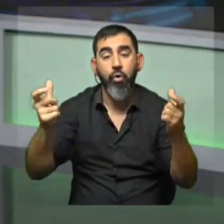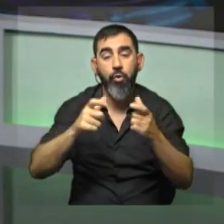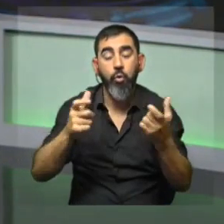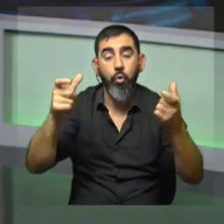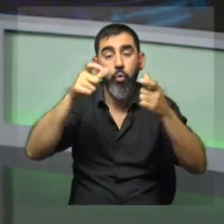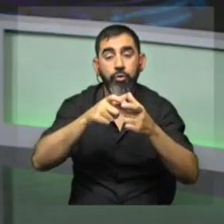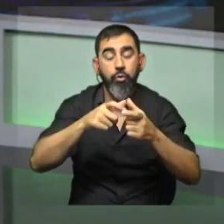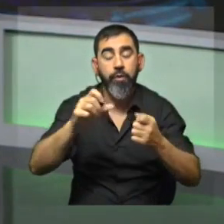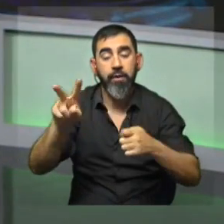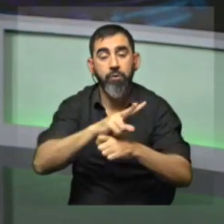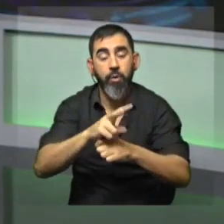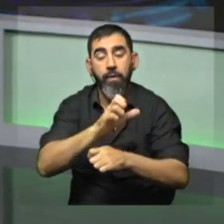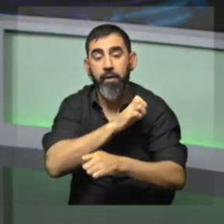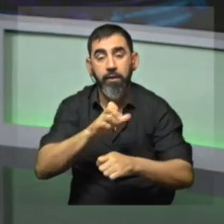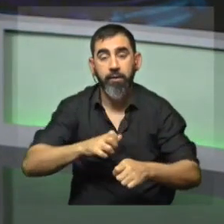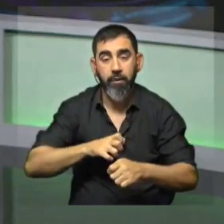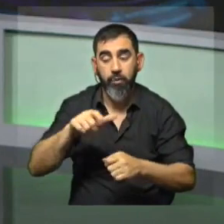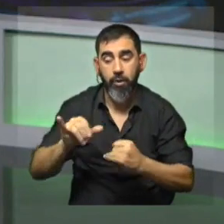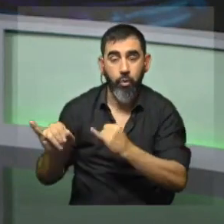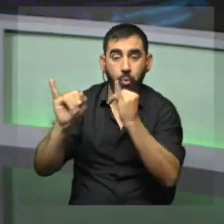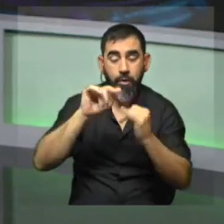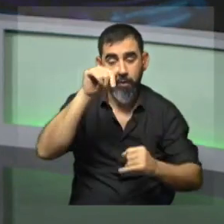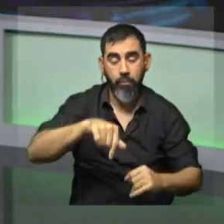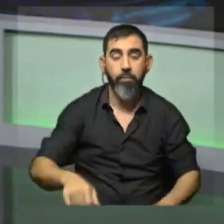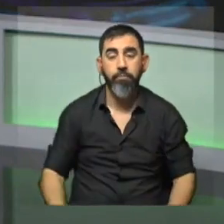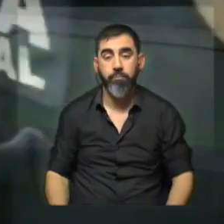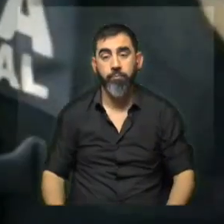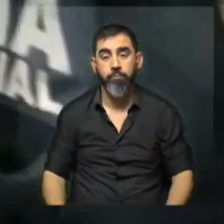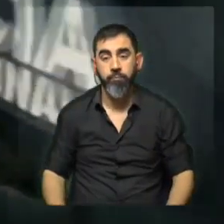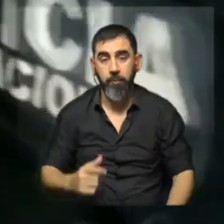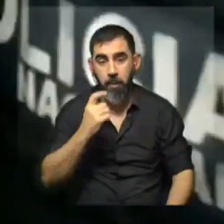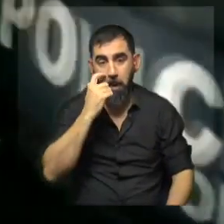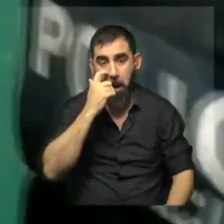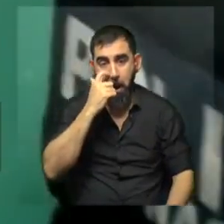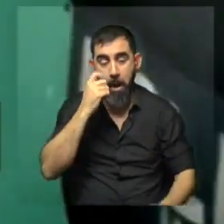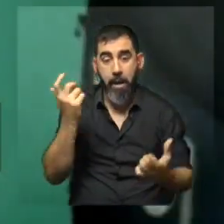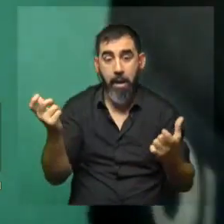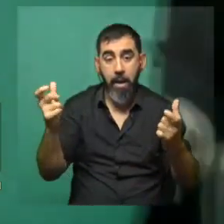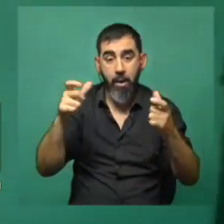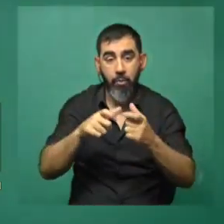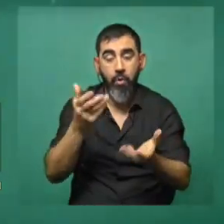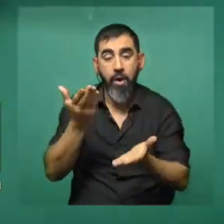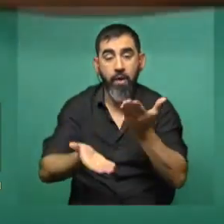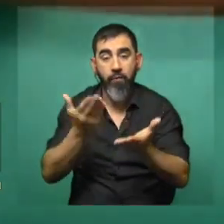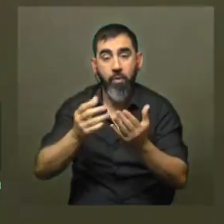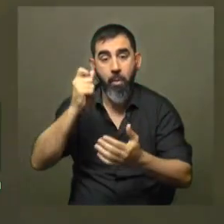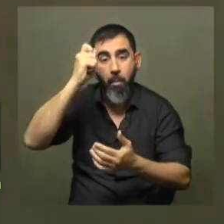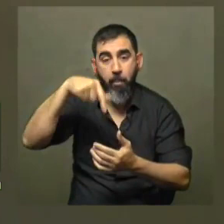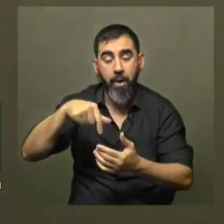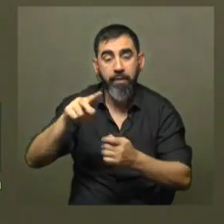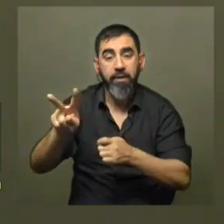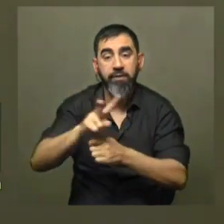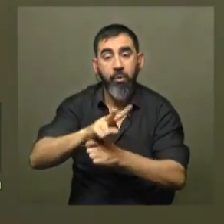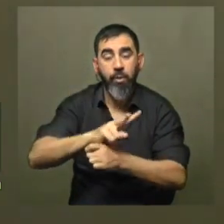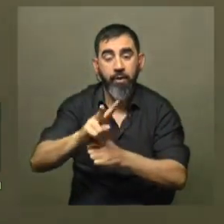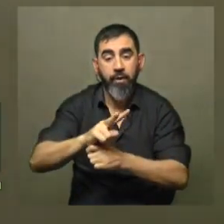Consejo de Seguridad y del Estado a realizarse en esta jornada. En la reunión con el COSEP se evaluará la estrategia en el ámbito de seguridad